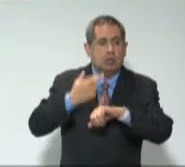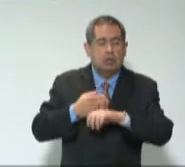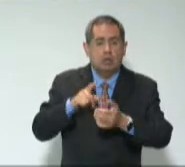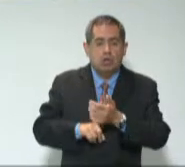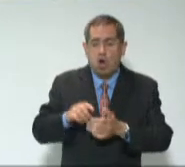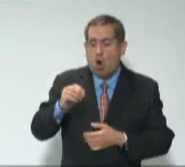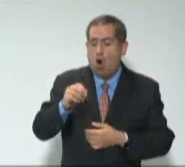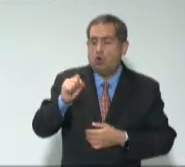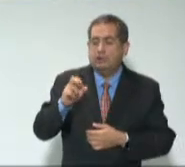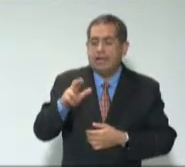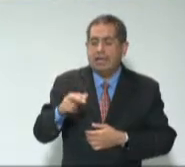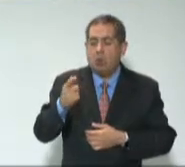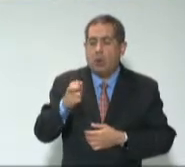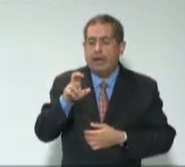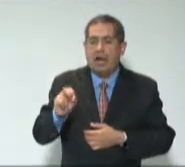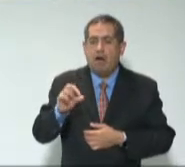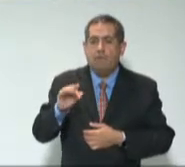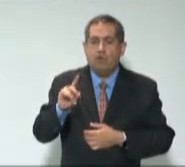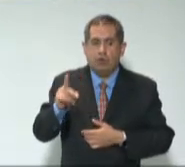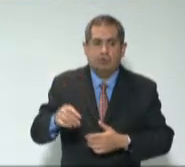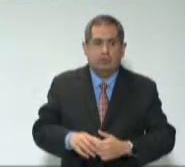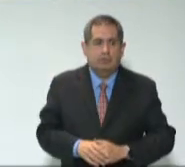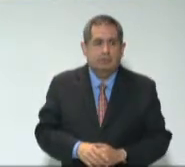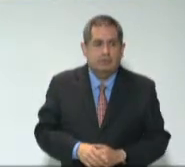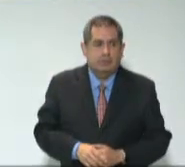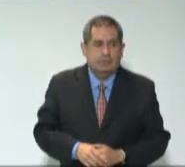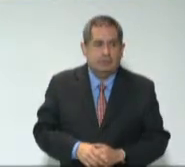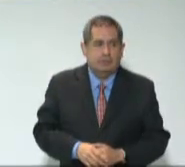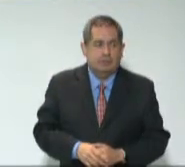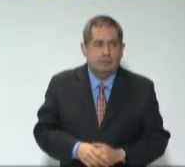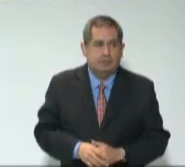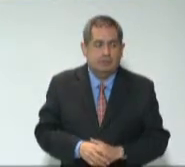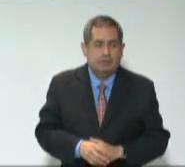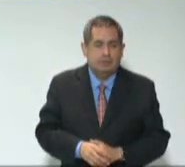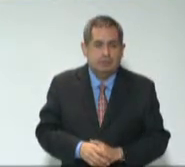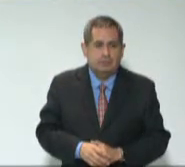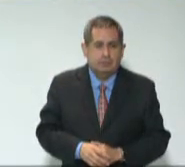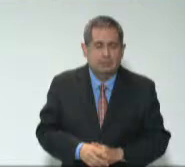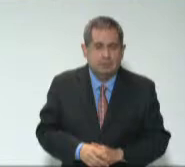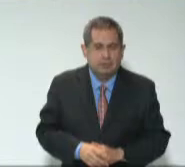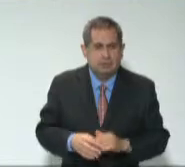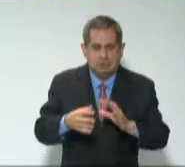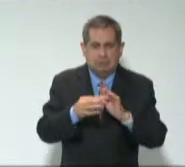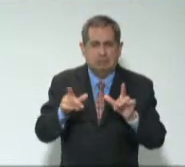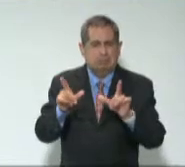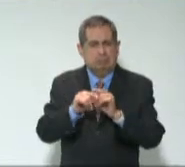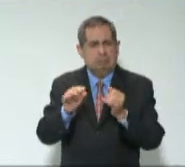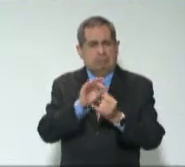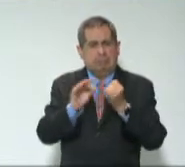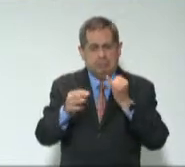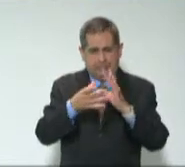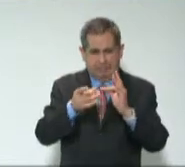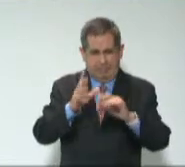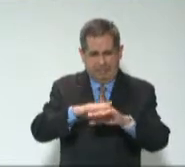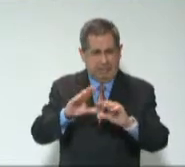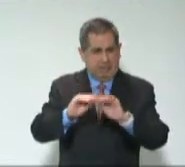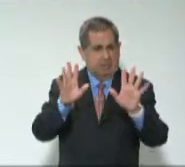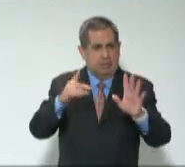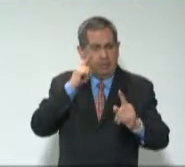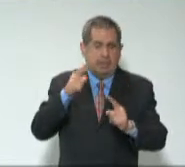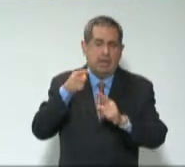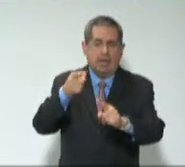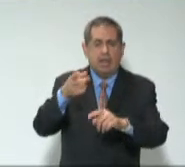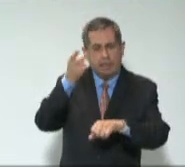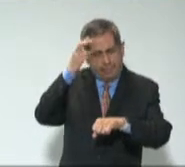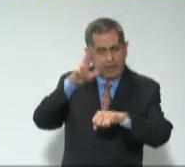Óscar guerra este no solamente para hacer una aclaración al director